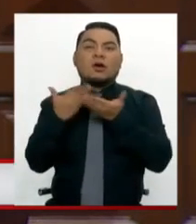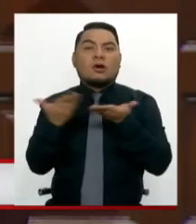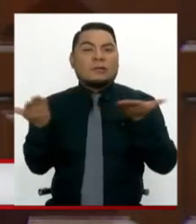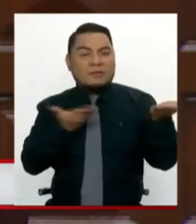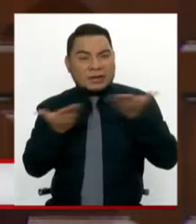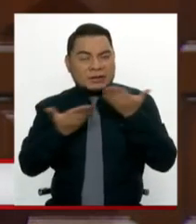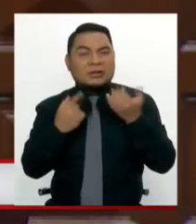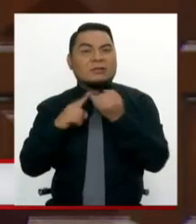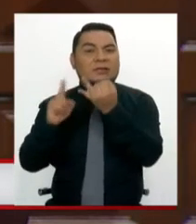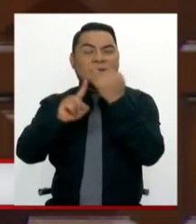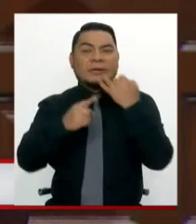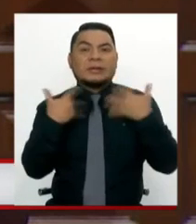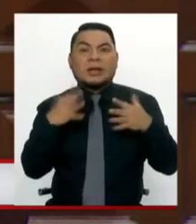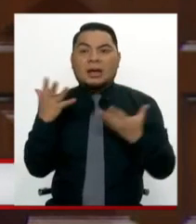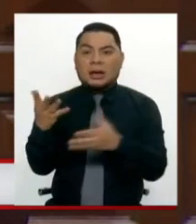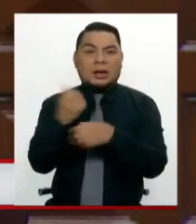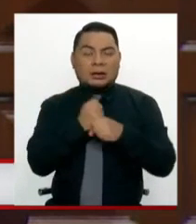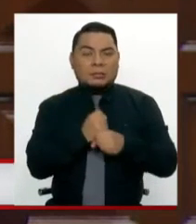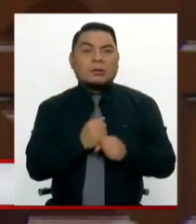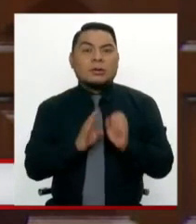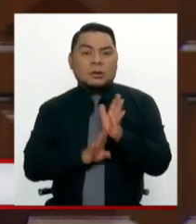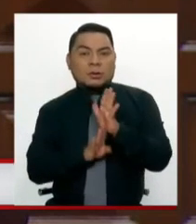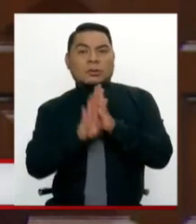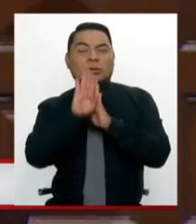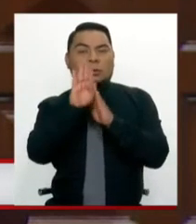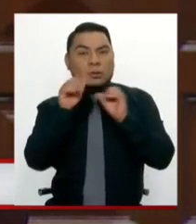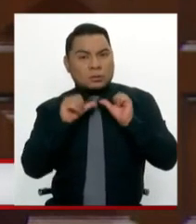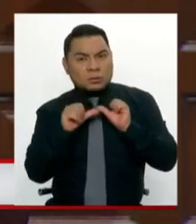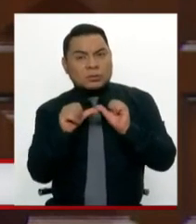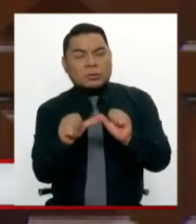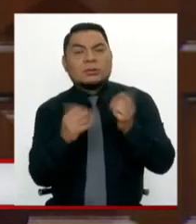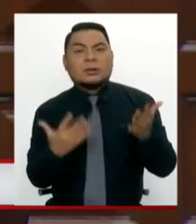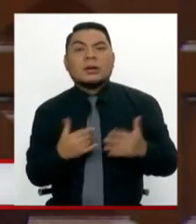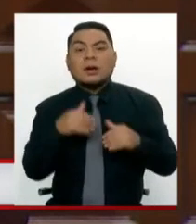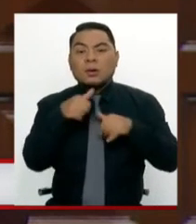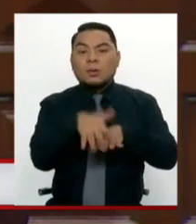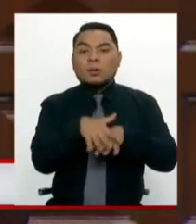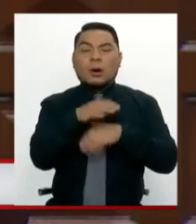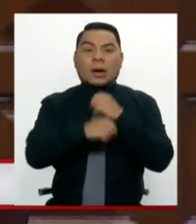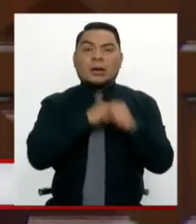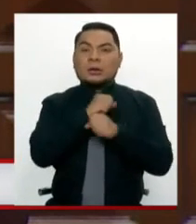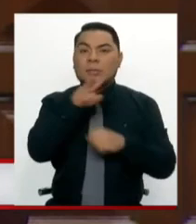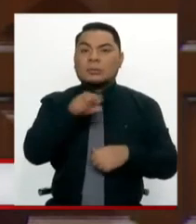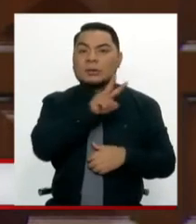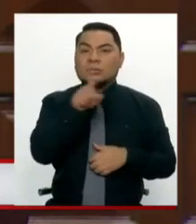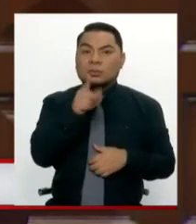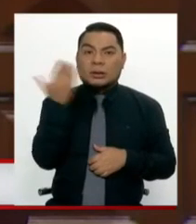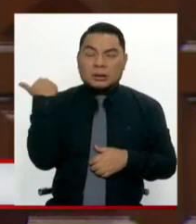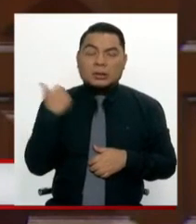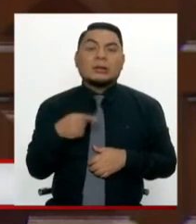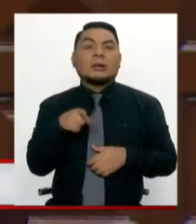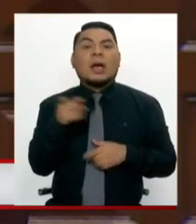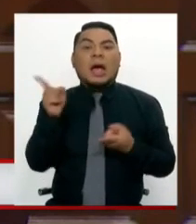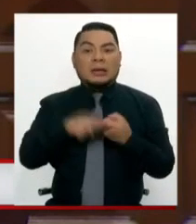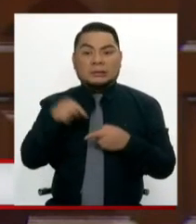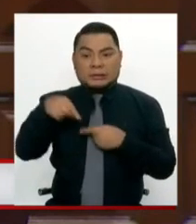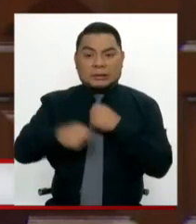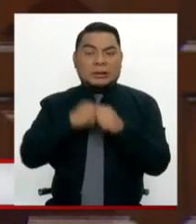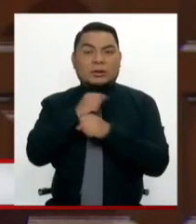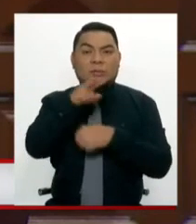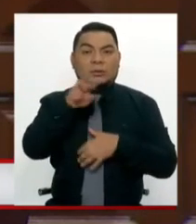servicios, hemos obtenido un crecimiento continuo entre julio de 2021 y del